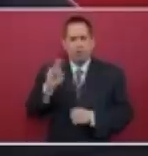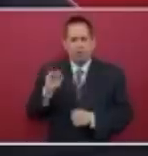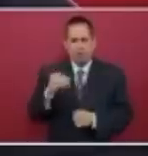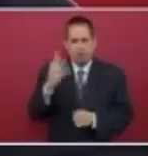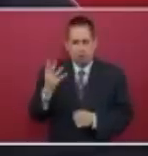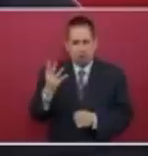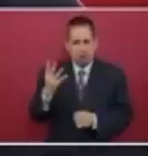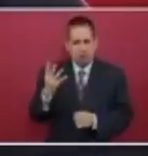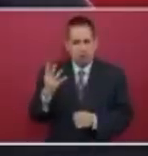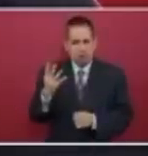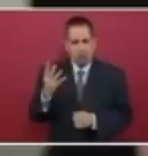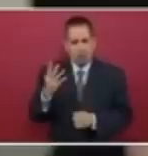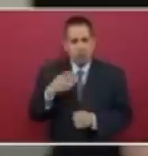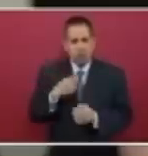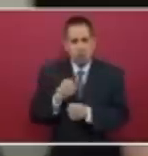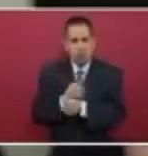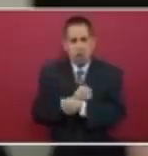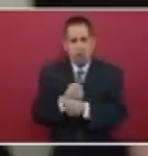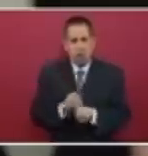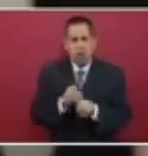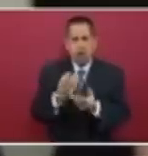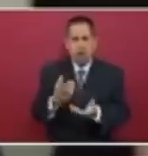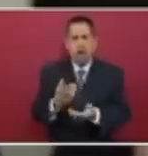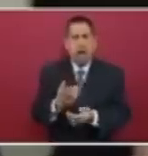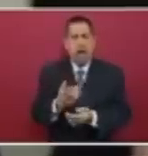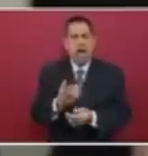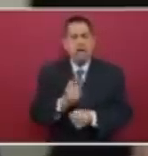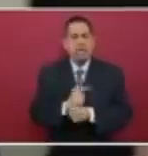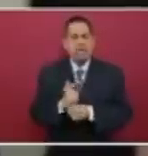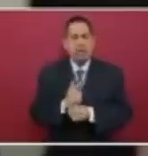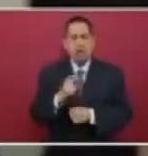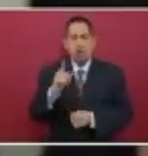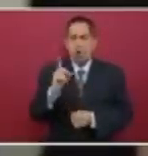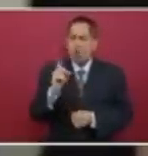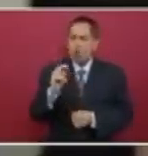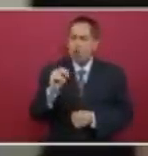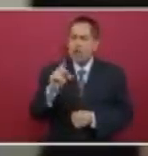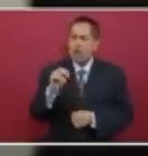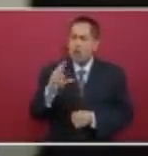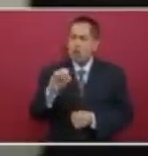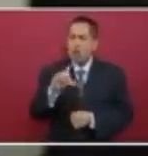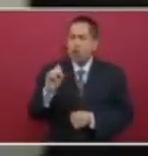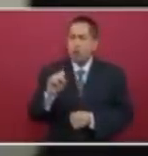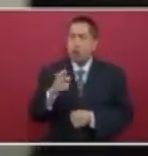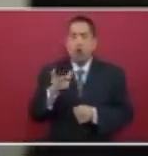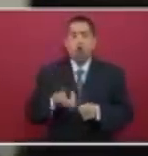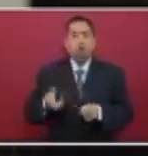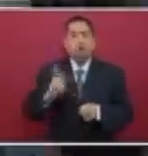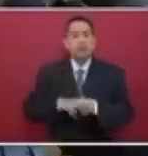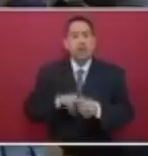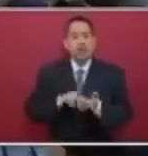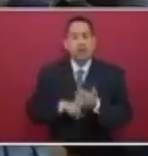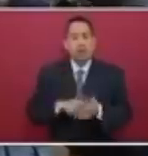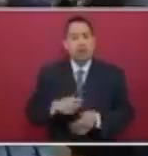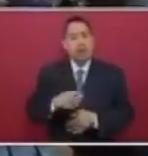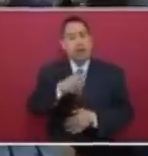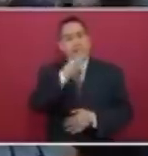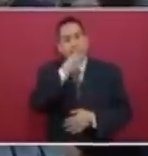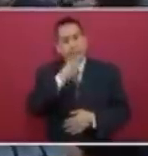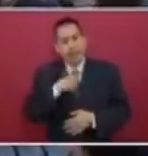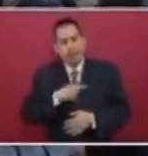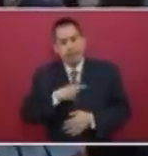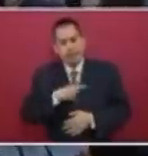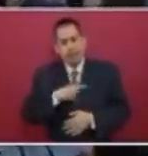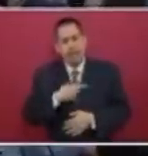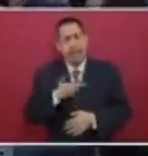en yo le donen sangre al licenciado luís donaldo colosio en el hospital general de zona me dice la gente que le